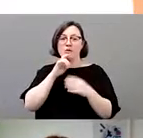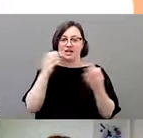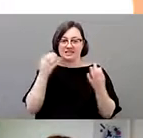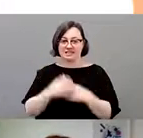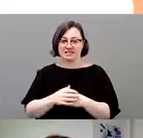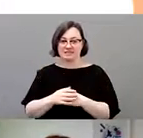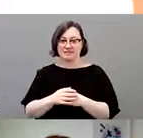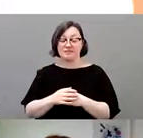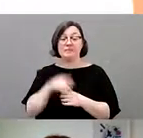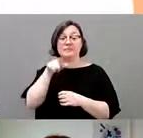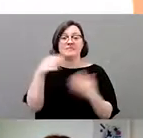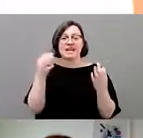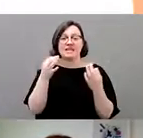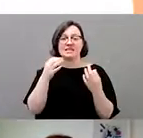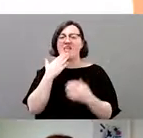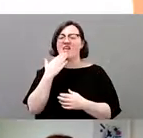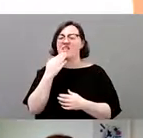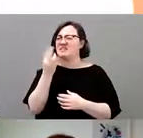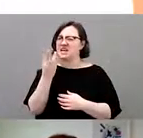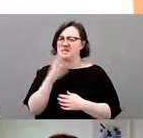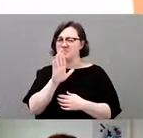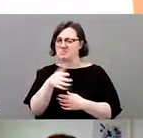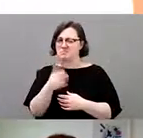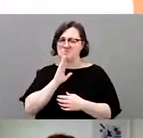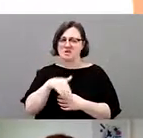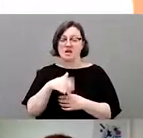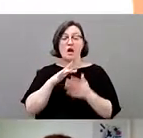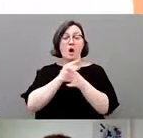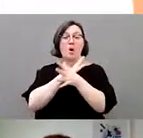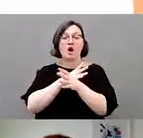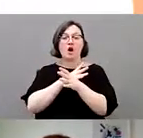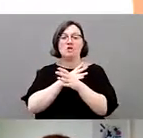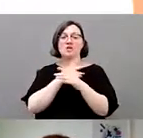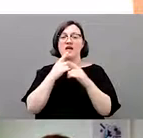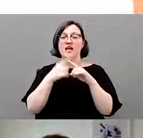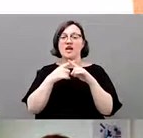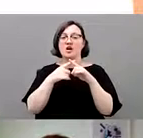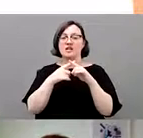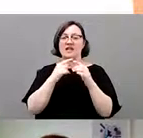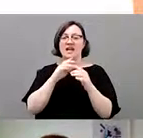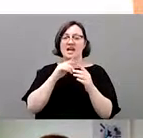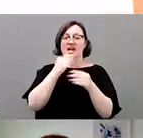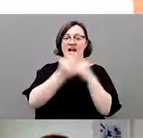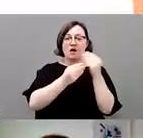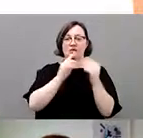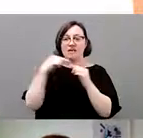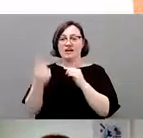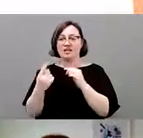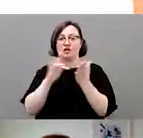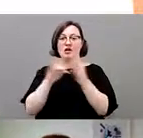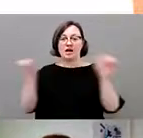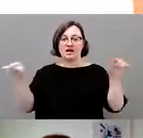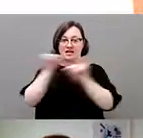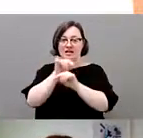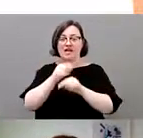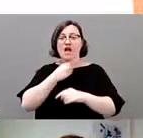gracias. Pues aquí como 3 años tendría algo así, haciendo juegos de causa y efecto con el de Grid, con la